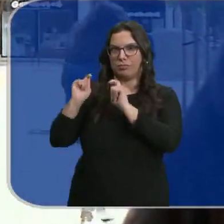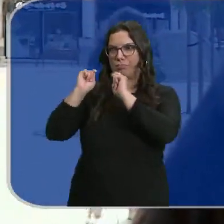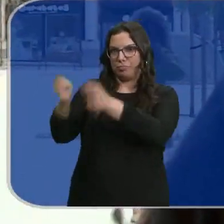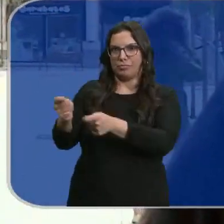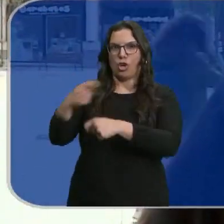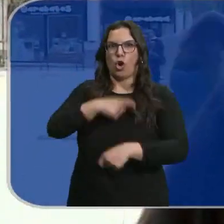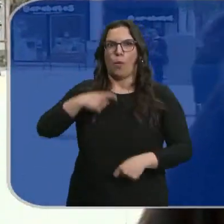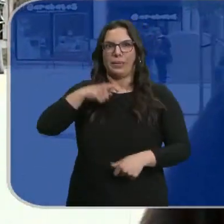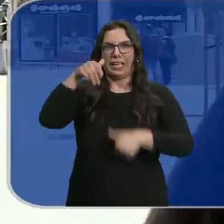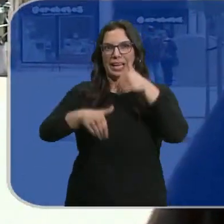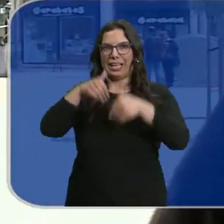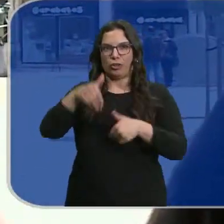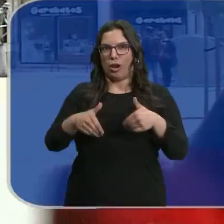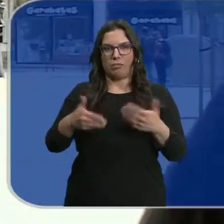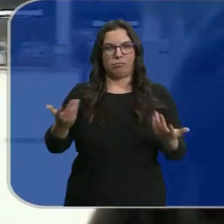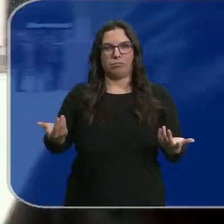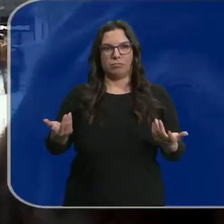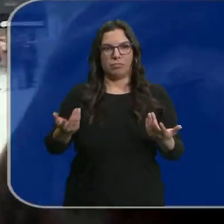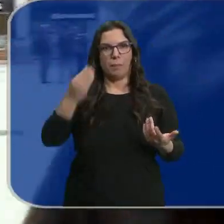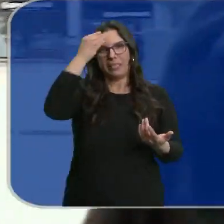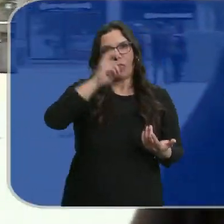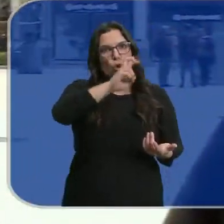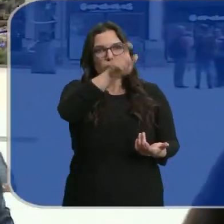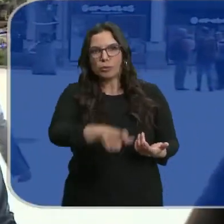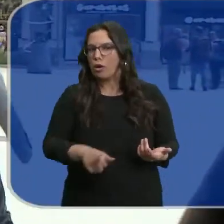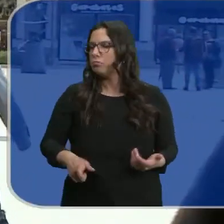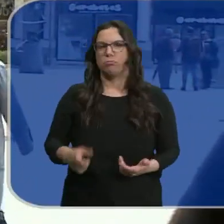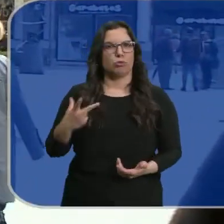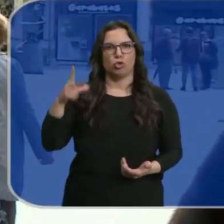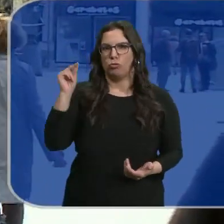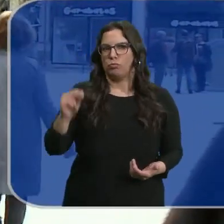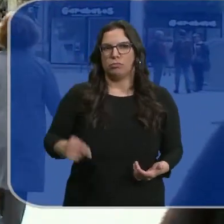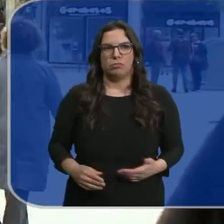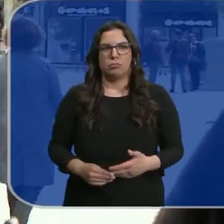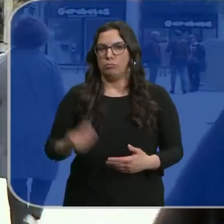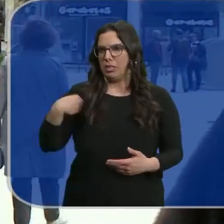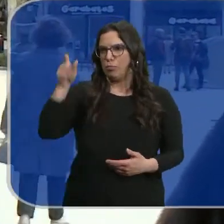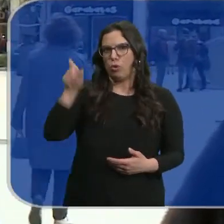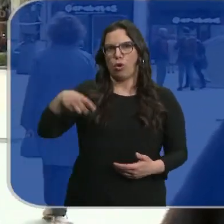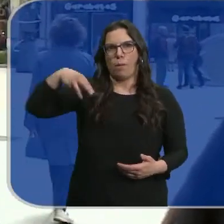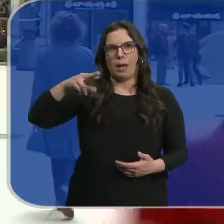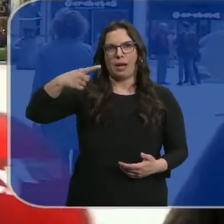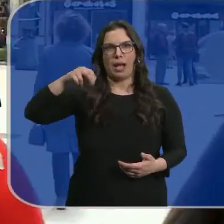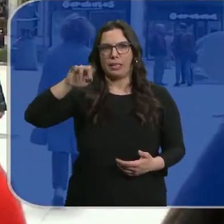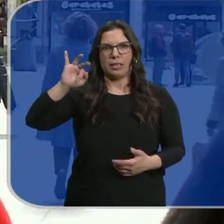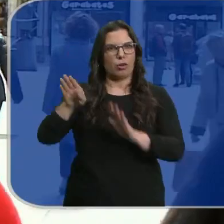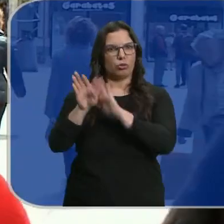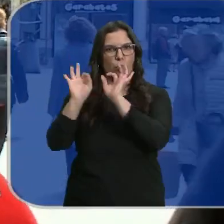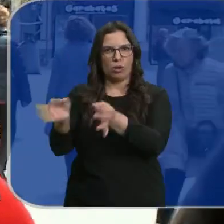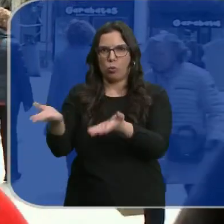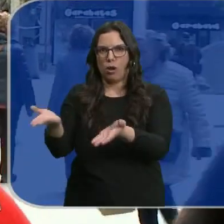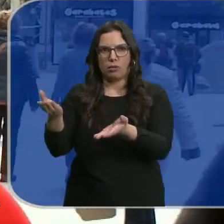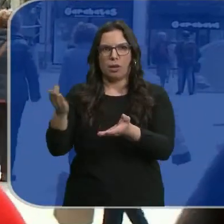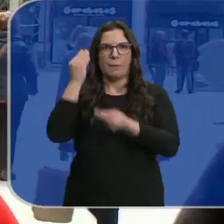nominada por el Comité Electoral del Parlamento de León. ¿En ningún momento se ha barajado otra candidatura? ¿Sigue siendo Margarita la candidata a la alcaldía? En ningún